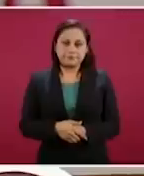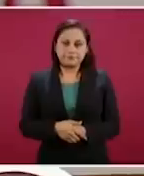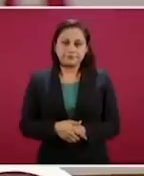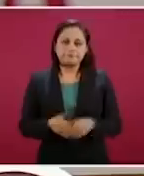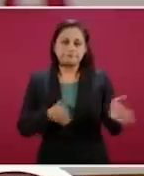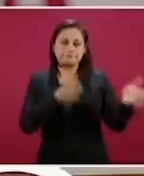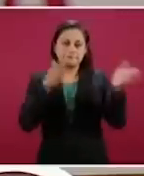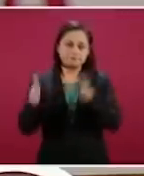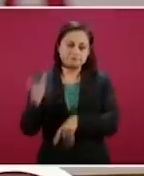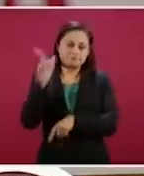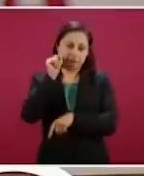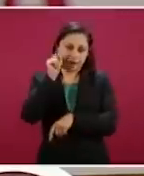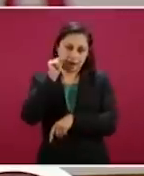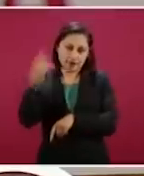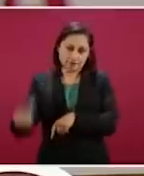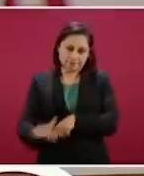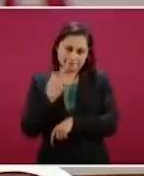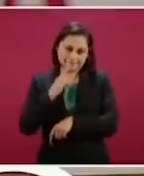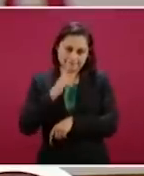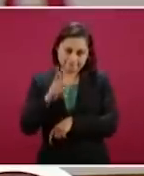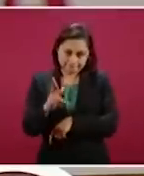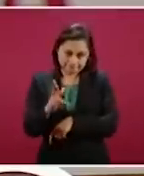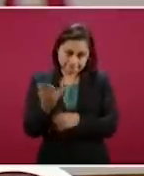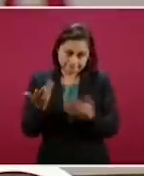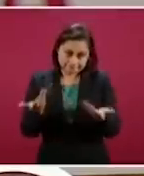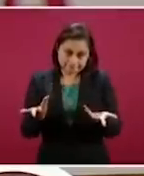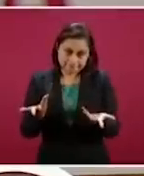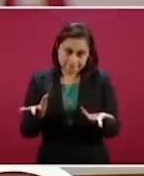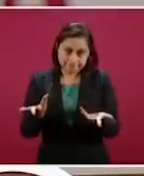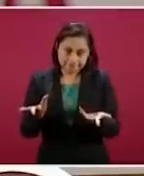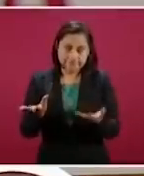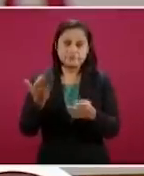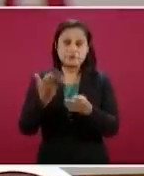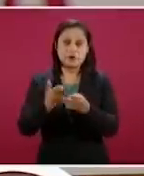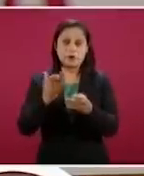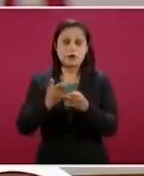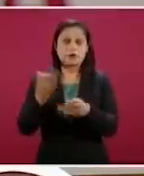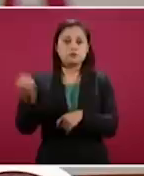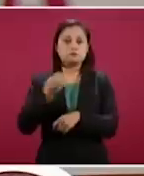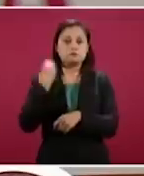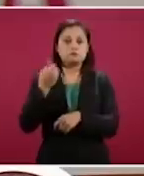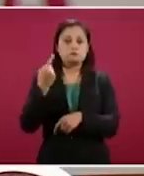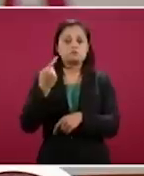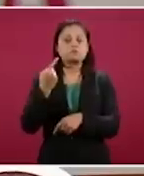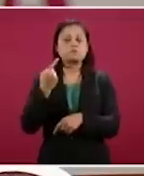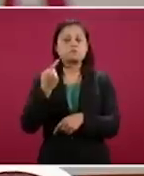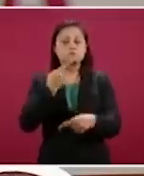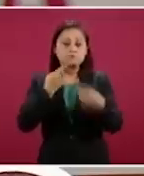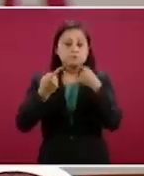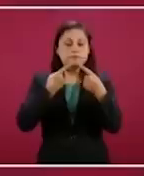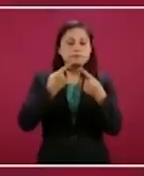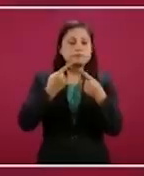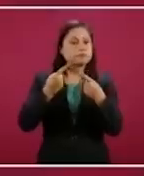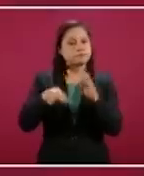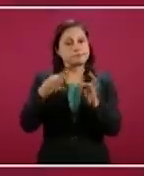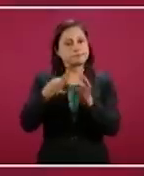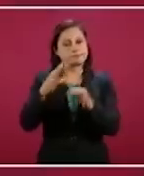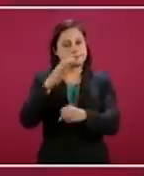esta exposición, este diálogo circular, y que terminemos pues